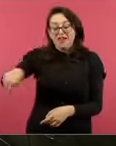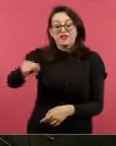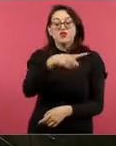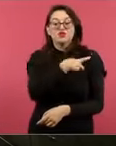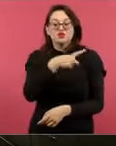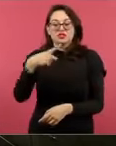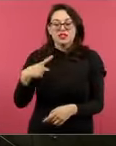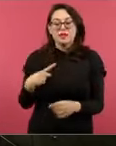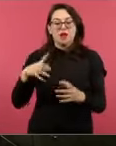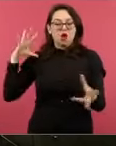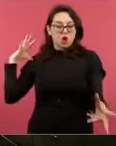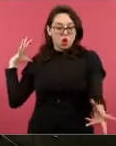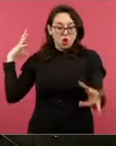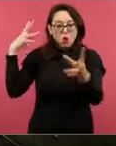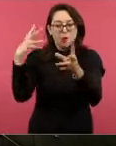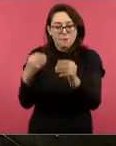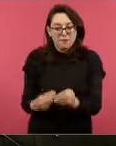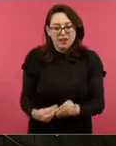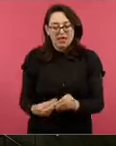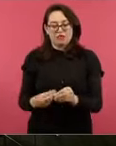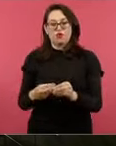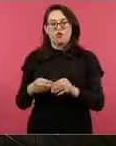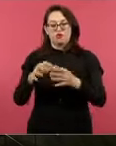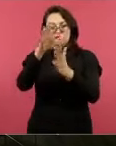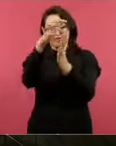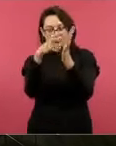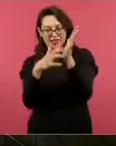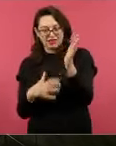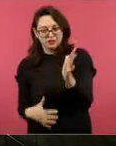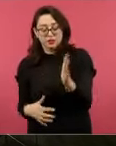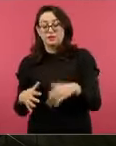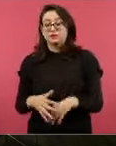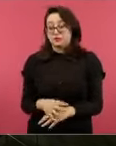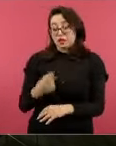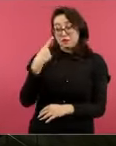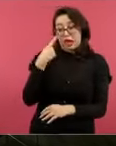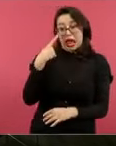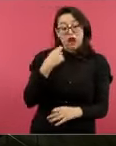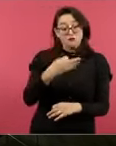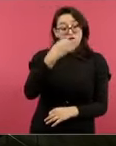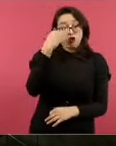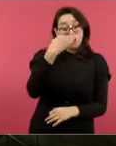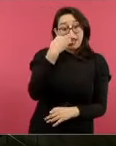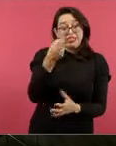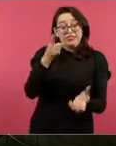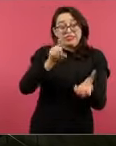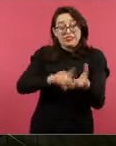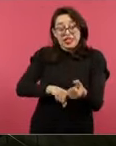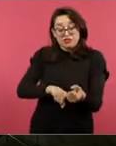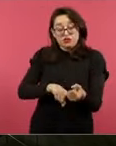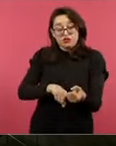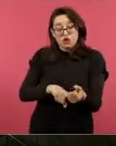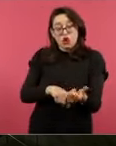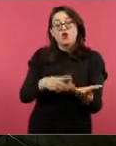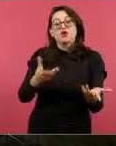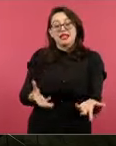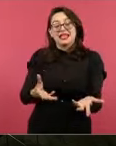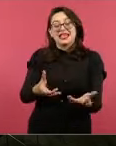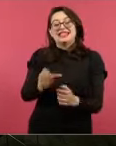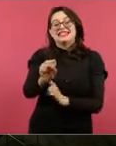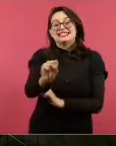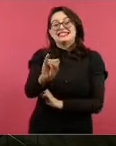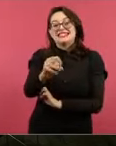como la Cuetlaxochitl, son especiales por tener simetría central. Eso lo dice el niño Gerardo. Y nuestras niñas